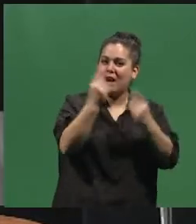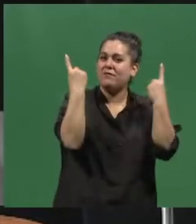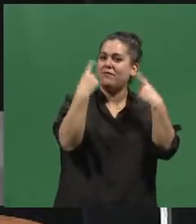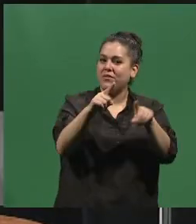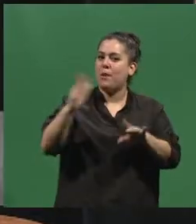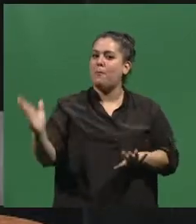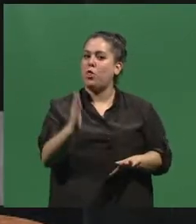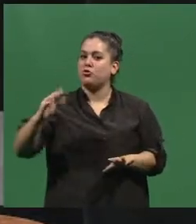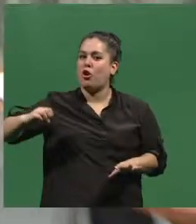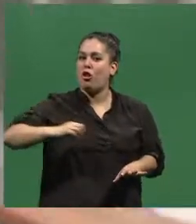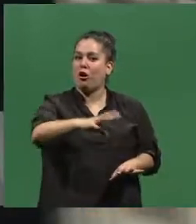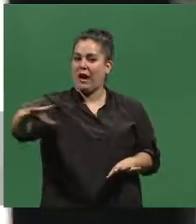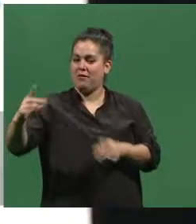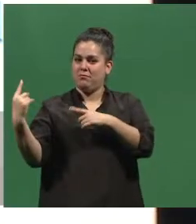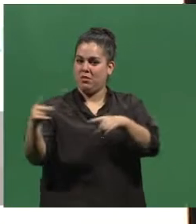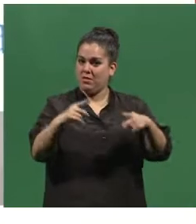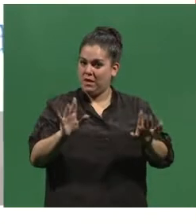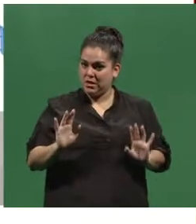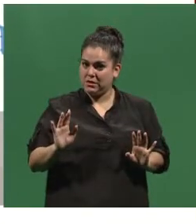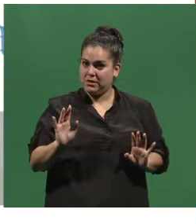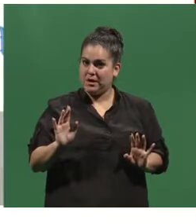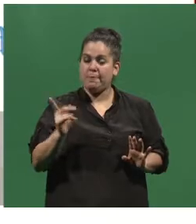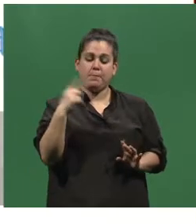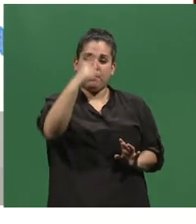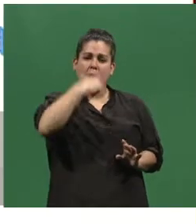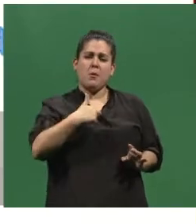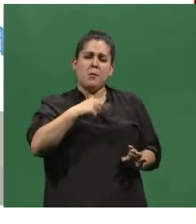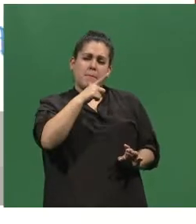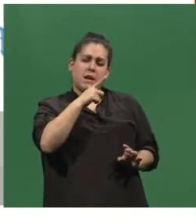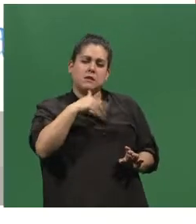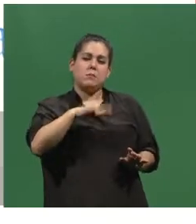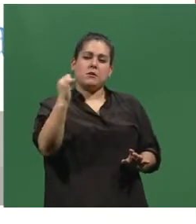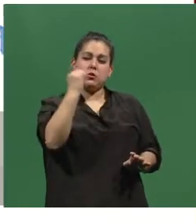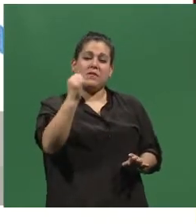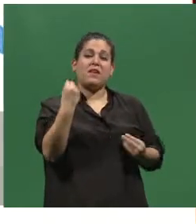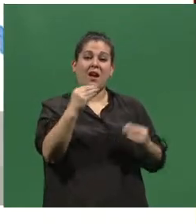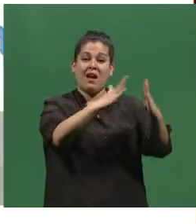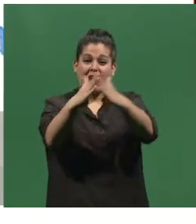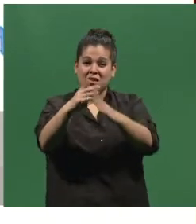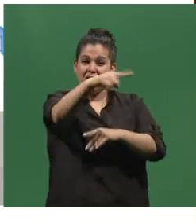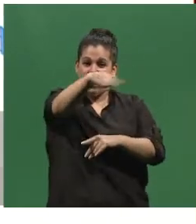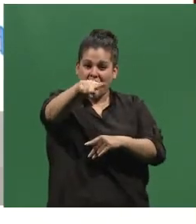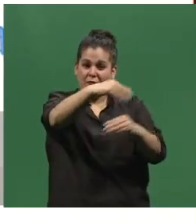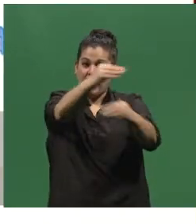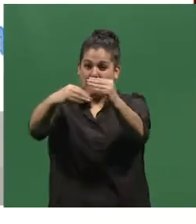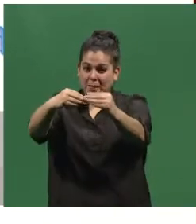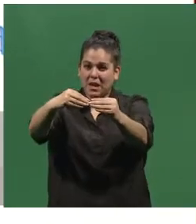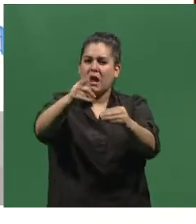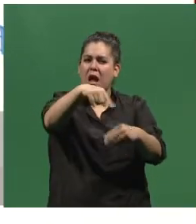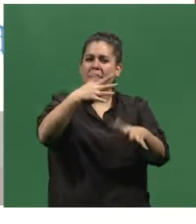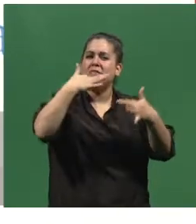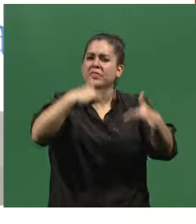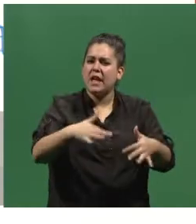producción local. Yo creo que sobre todo lo más importante es que también en las familias, en las casas, entiendan de cuál es el problema, cuál